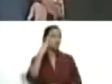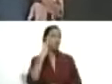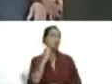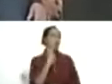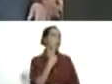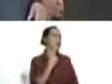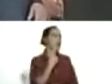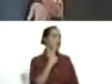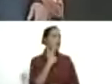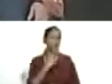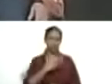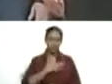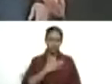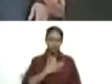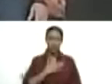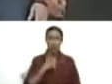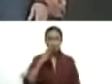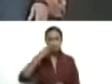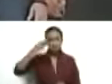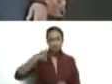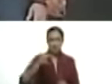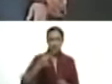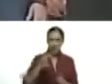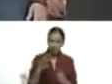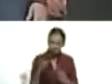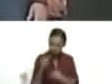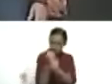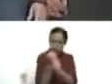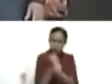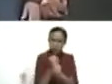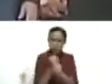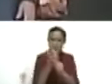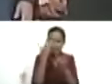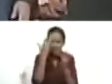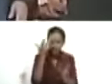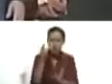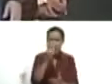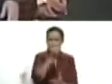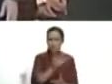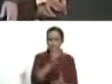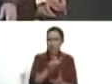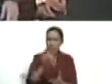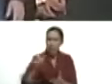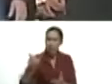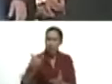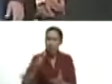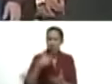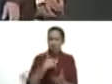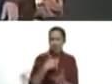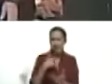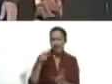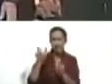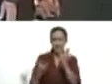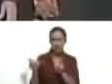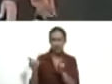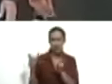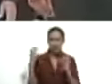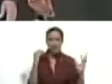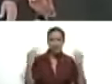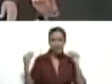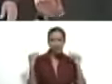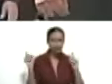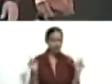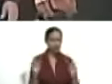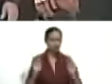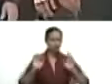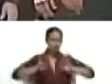creo más en la sabiduría del pueblo que en la de 1000 consejeros. Y yo creo más en la valentía